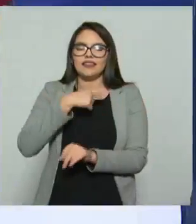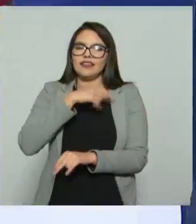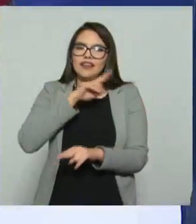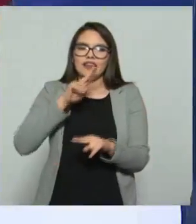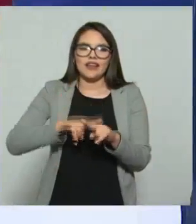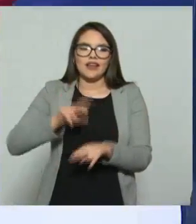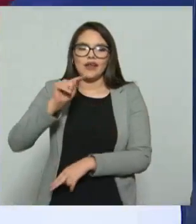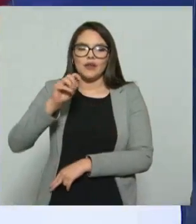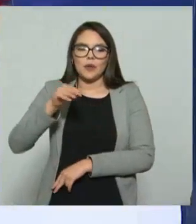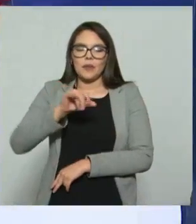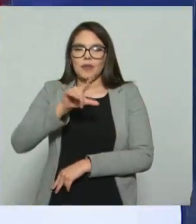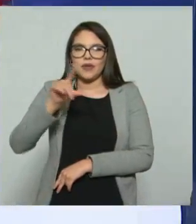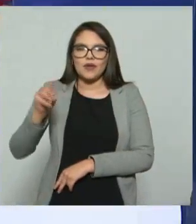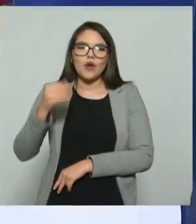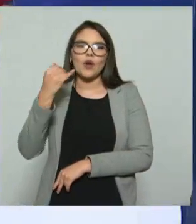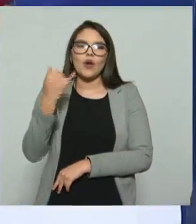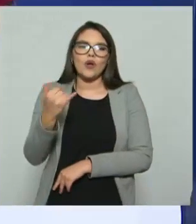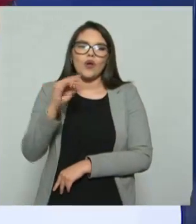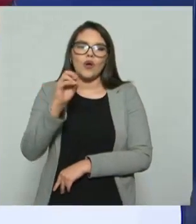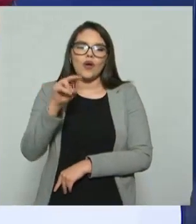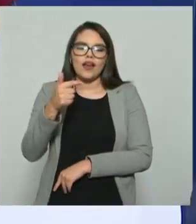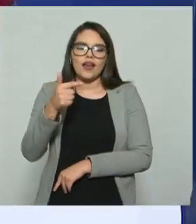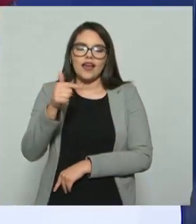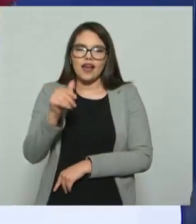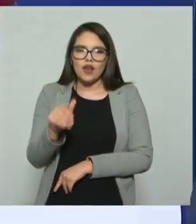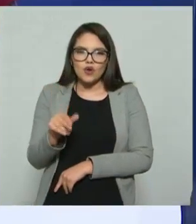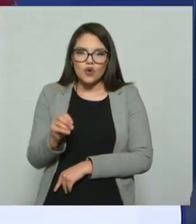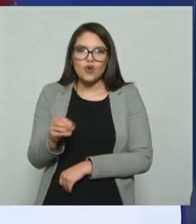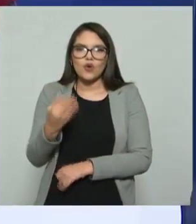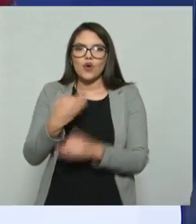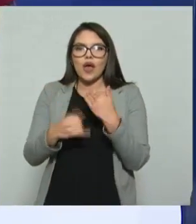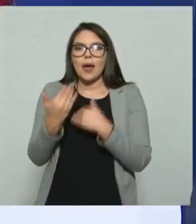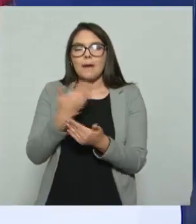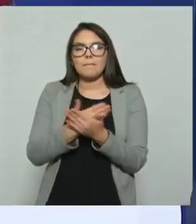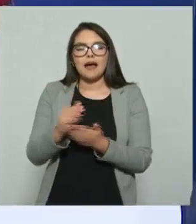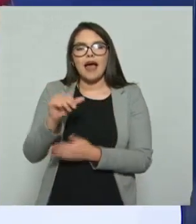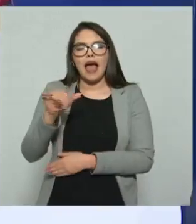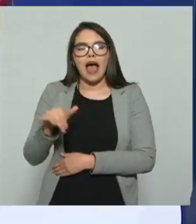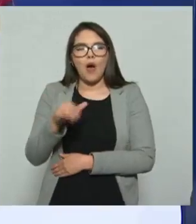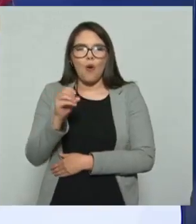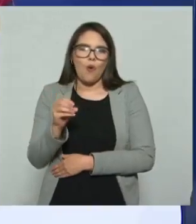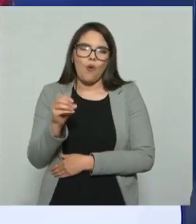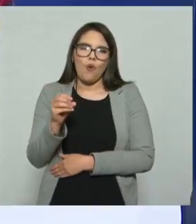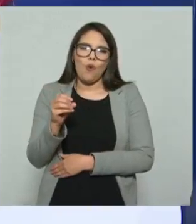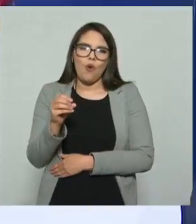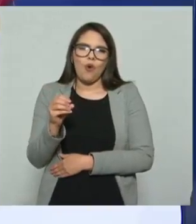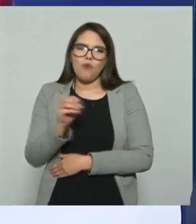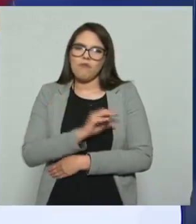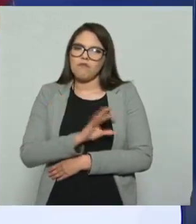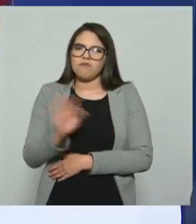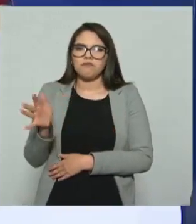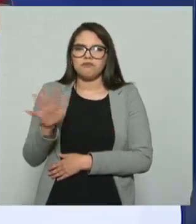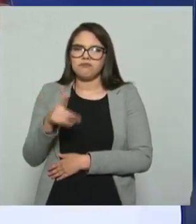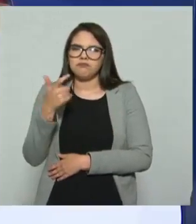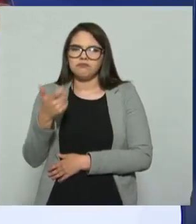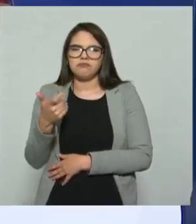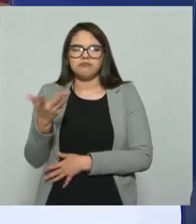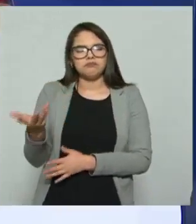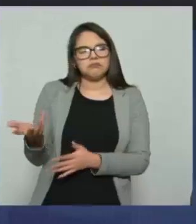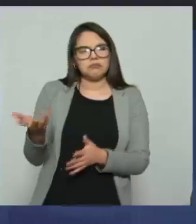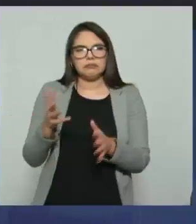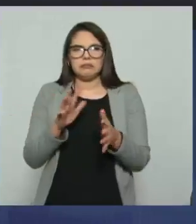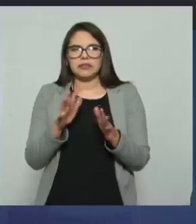tú comentabas, orégano, moringa y ajo. Y el aceite. Yo creo que hasta menos de 300 pesos, ¿eh? Sí, bueno,